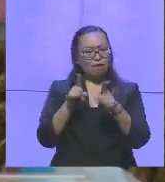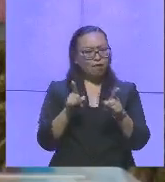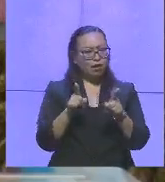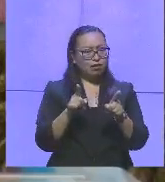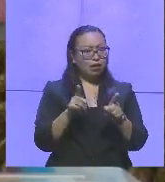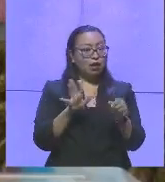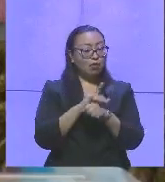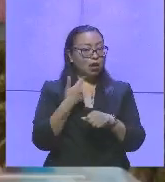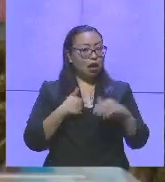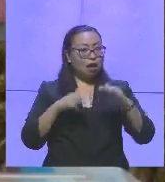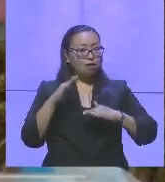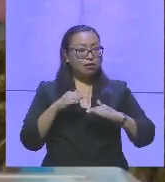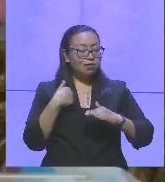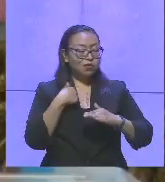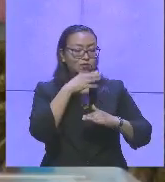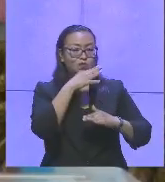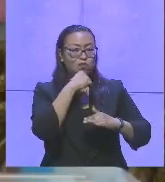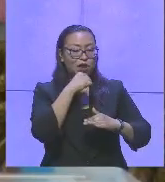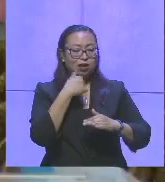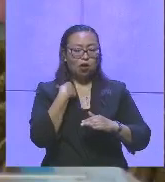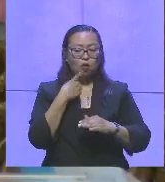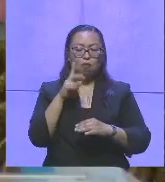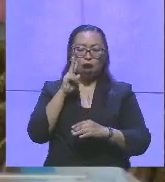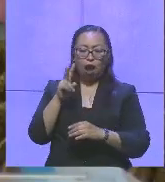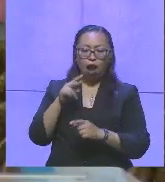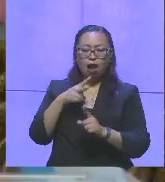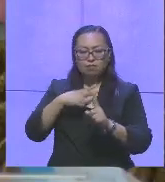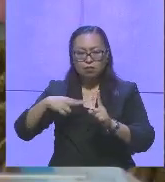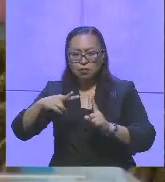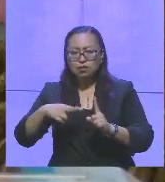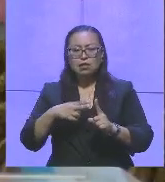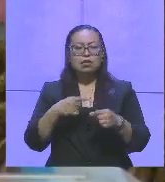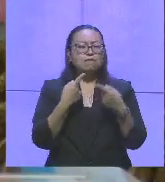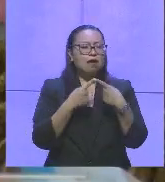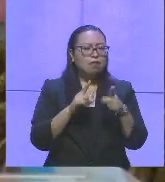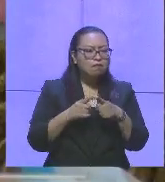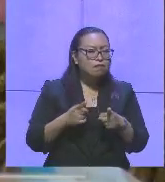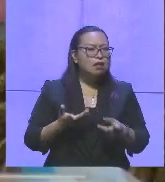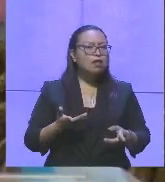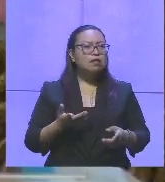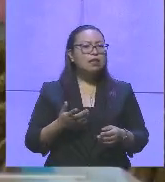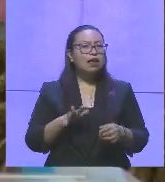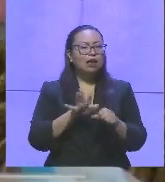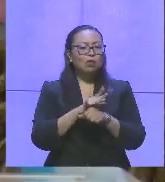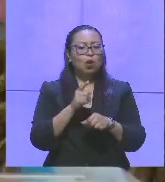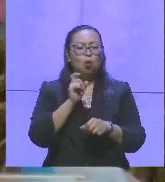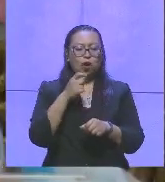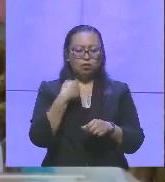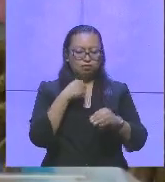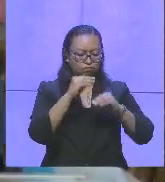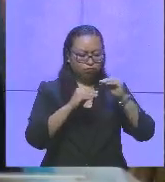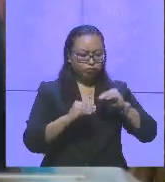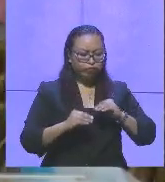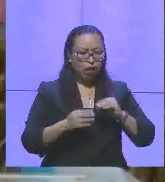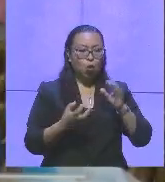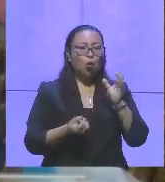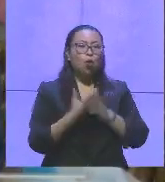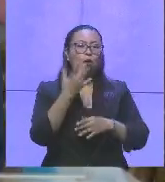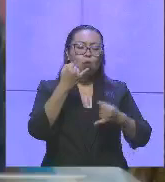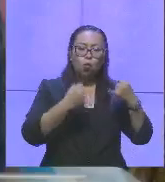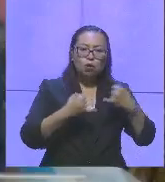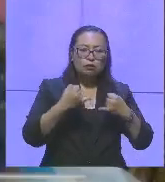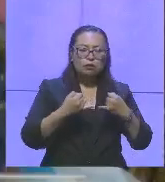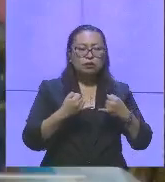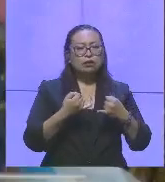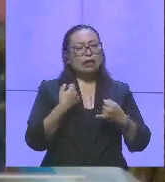podemos percibirlos en la lógica de la elaboración de una sentencia. En este caso, creo que afortunadamente